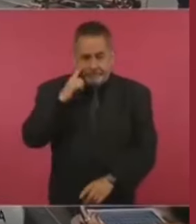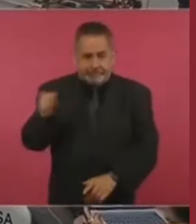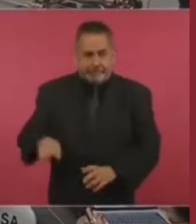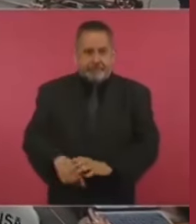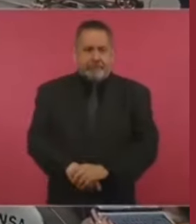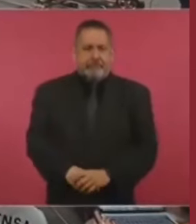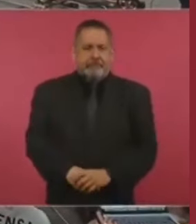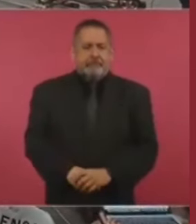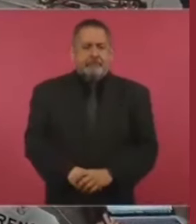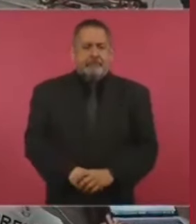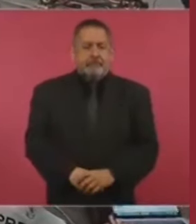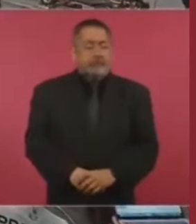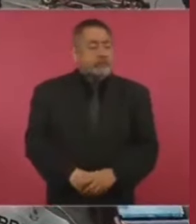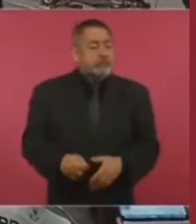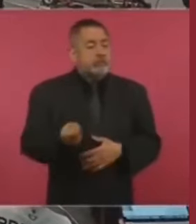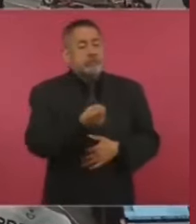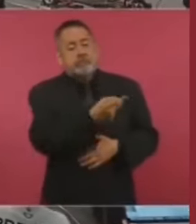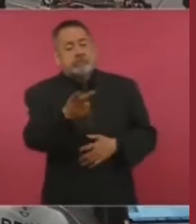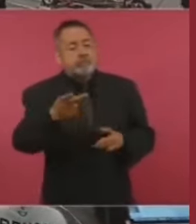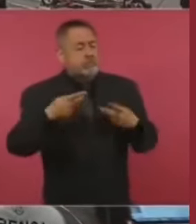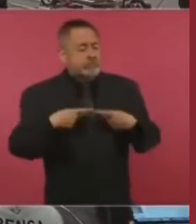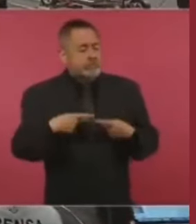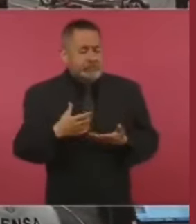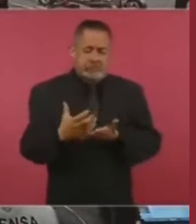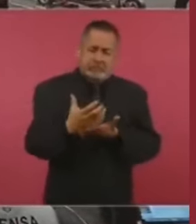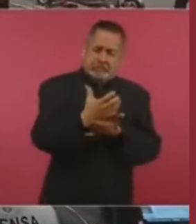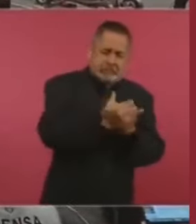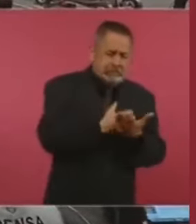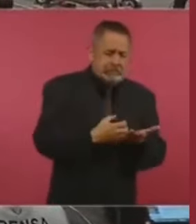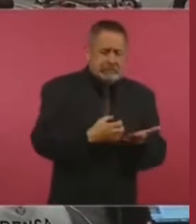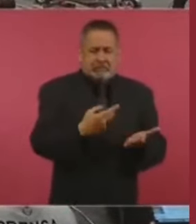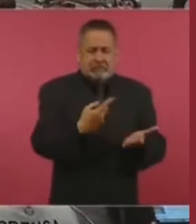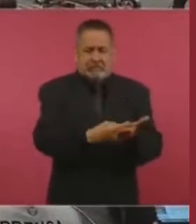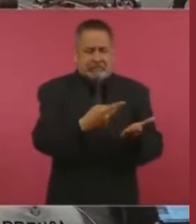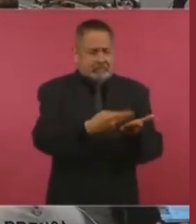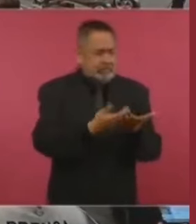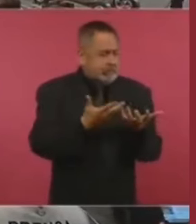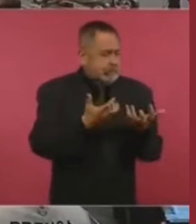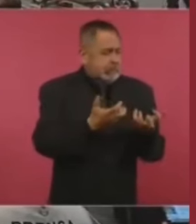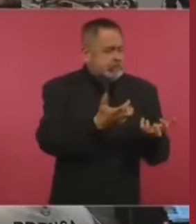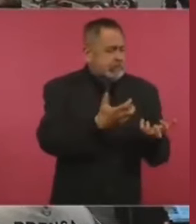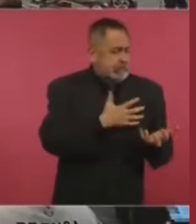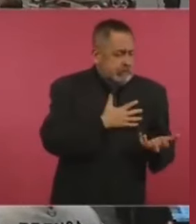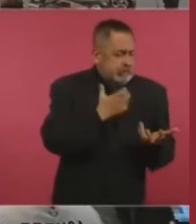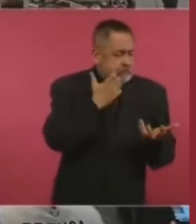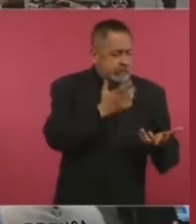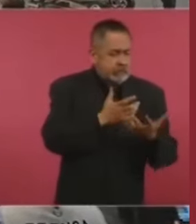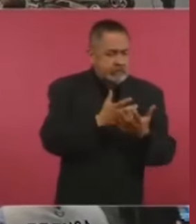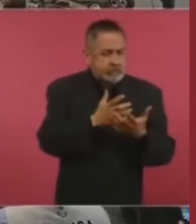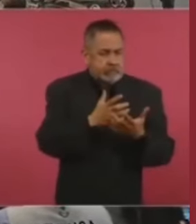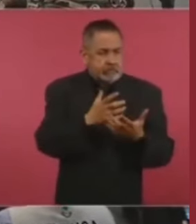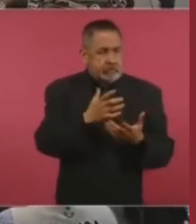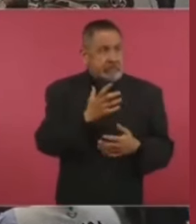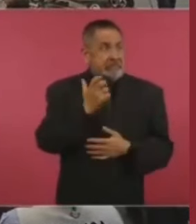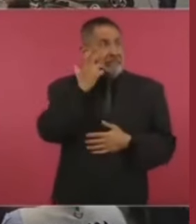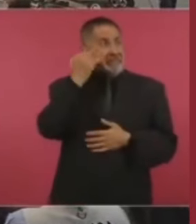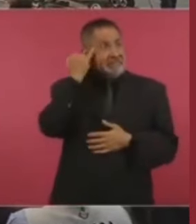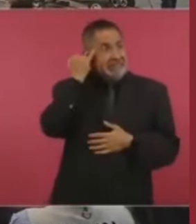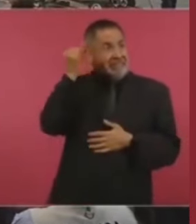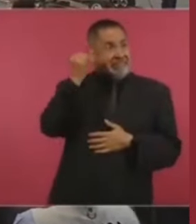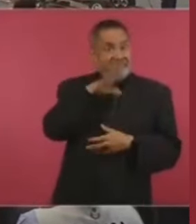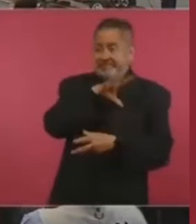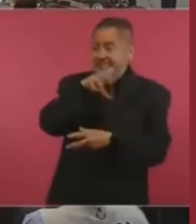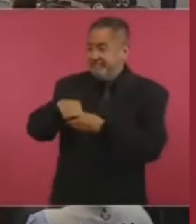mujika comparten una visión común de Justicia social igualdad y bienestar para sus pueblos y esta muestra de apoyo es un reflejo de